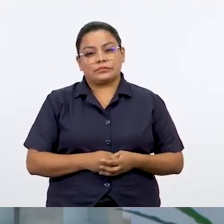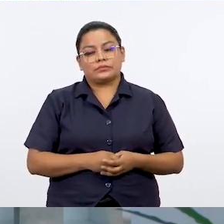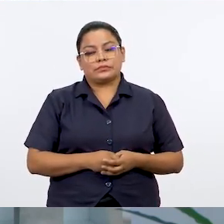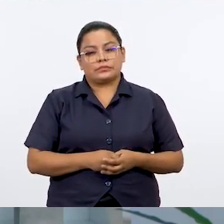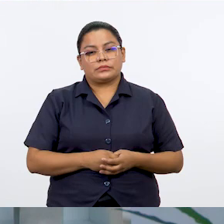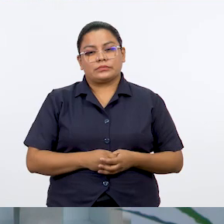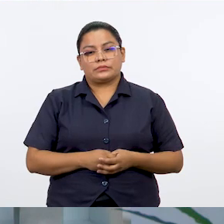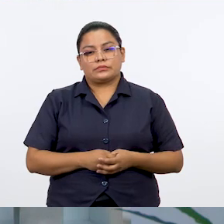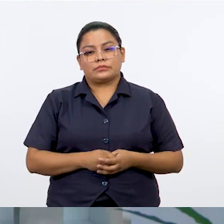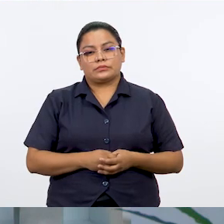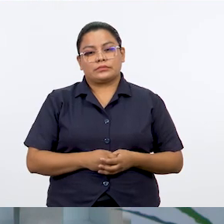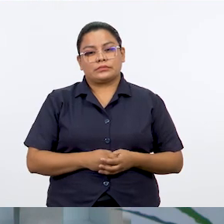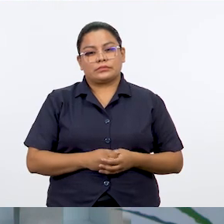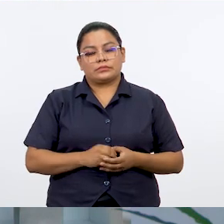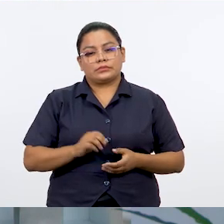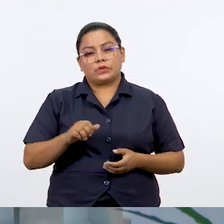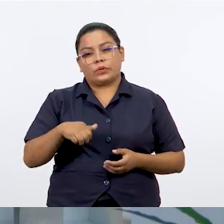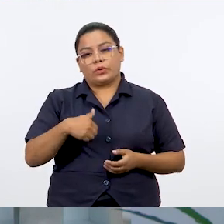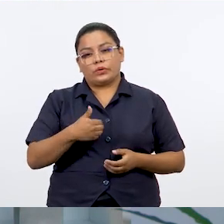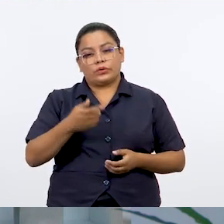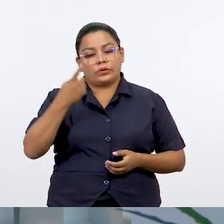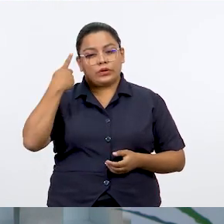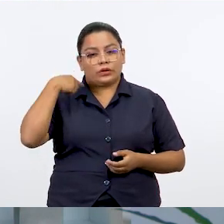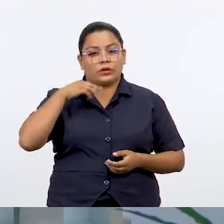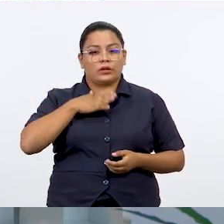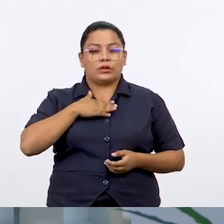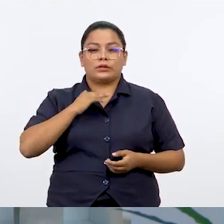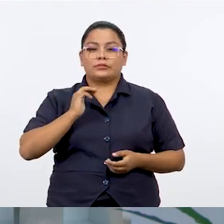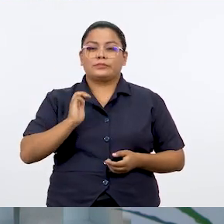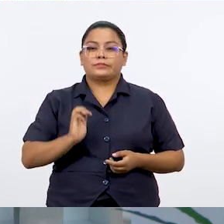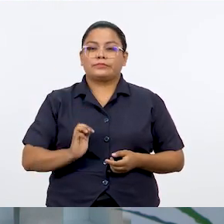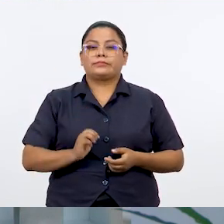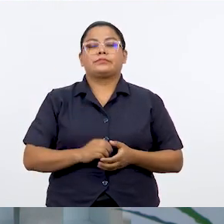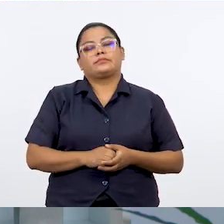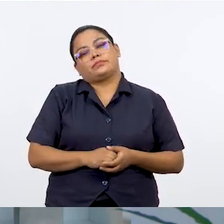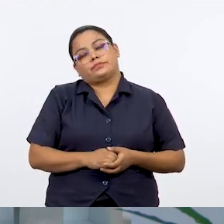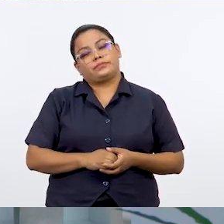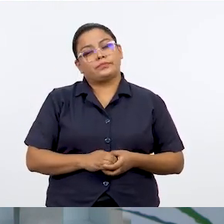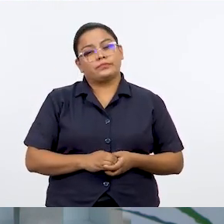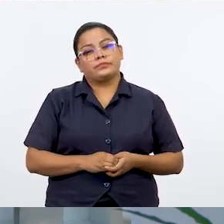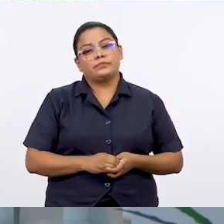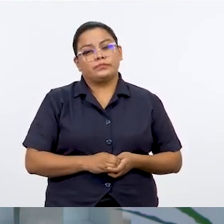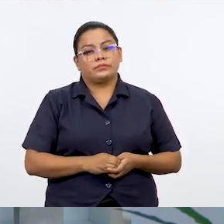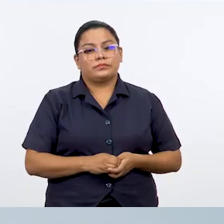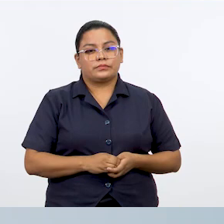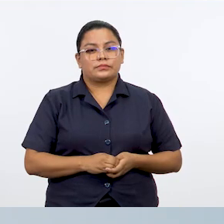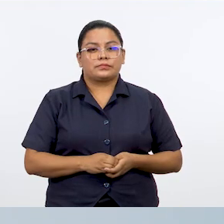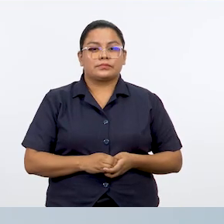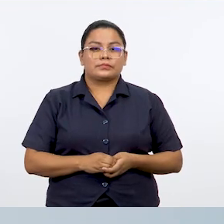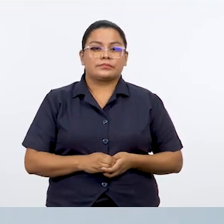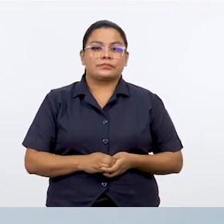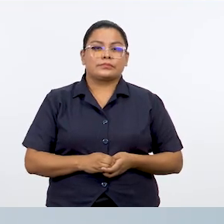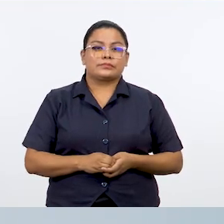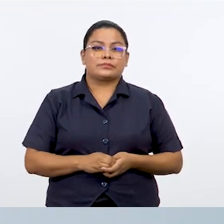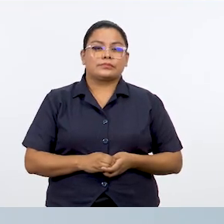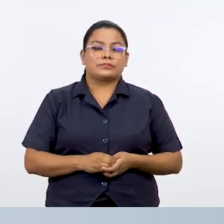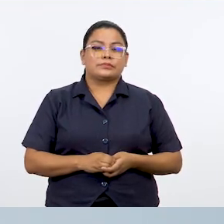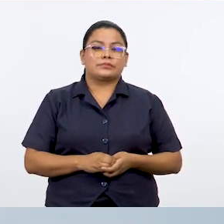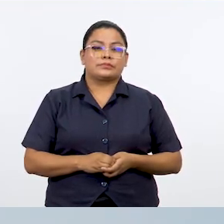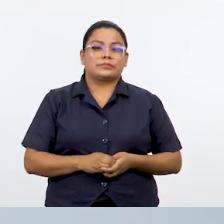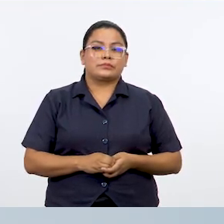por aquí tendría para el tercero y veamos cuánto me faltaría para él.